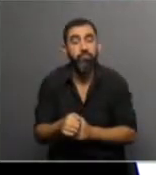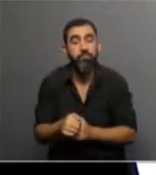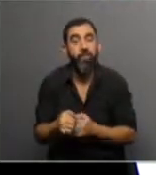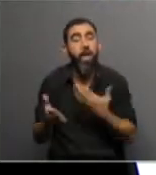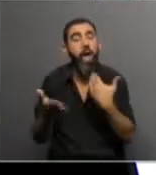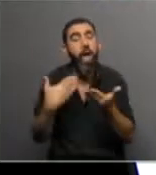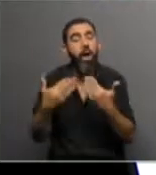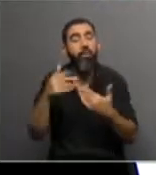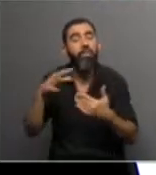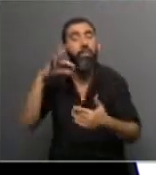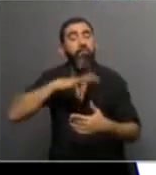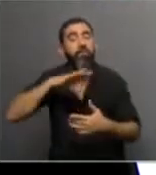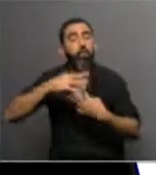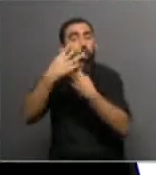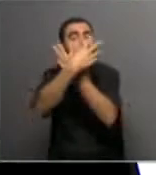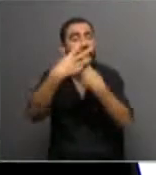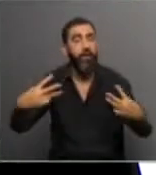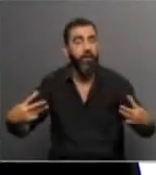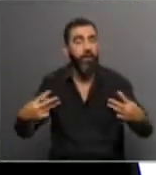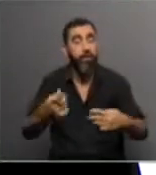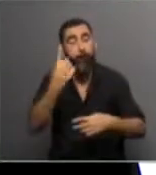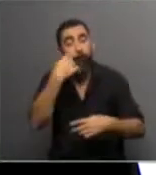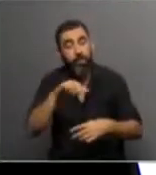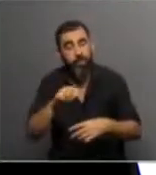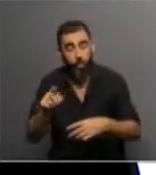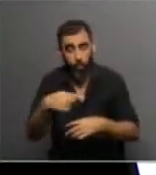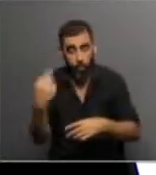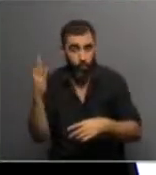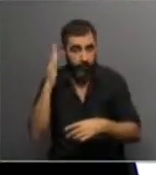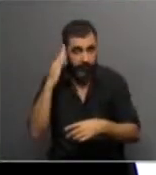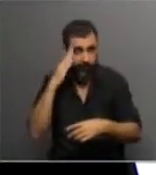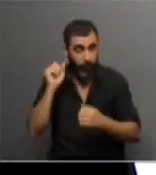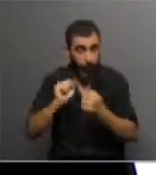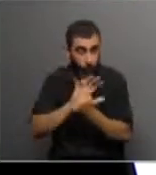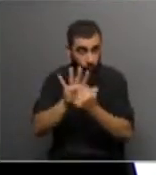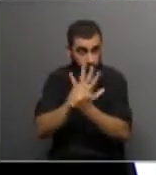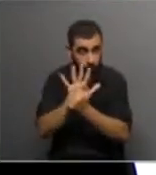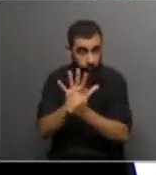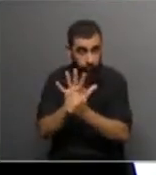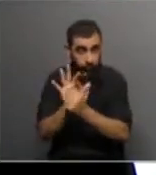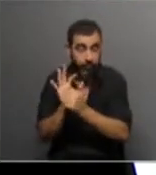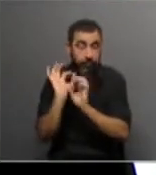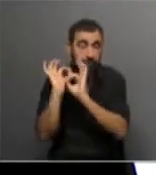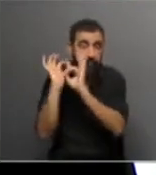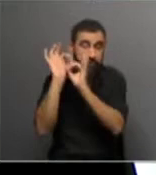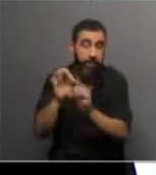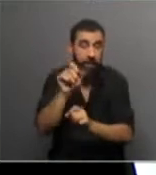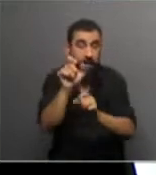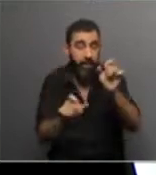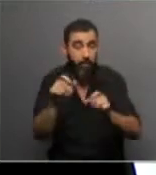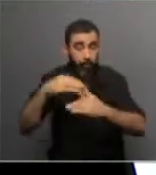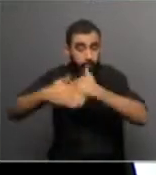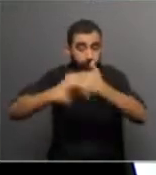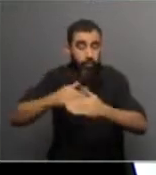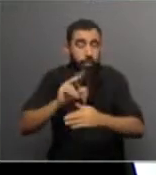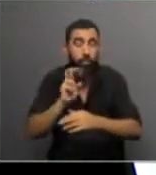a hablar ya de virus en general. Pero, a ver, ustedes saben que el SARS-CoV-2 habría llegado a las personas luego de haber evolucionado